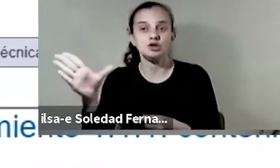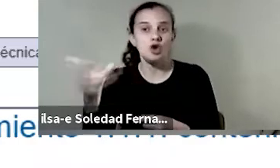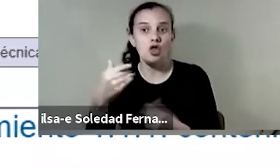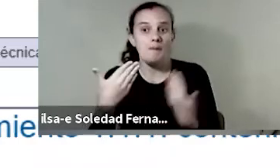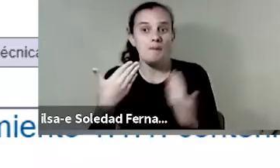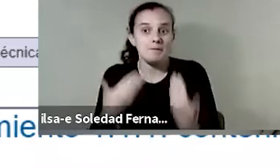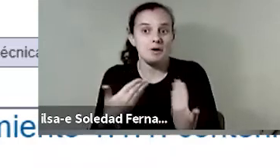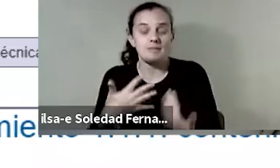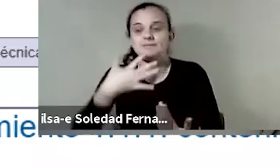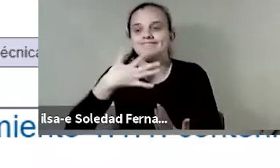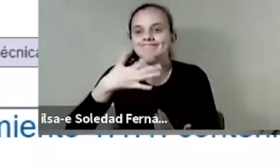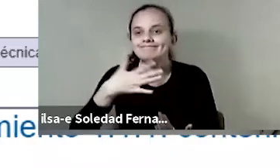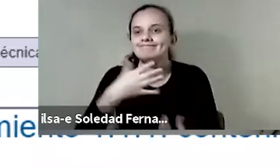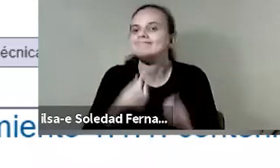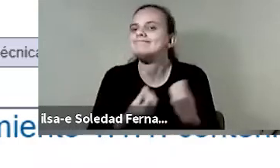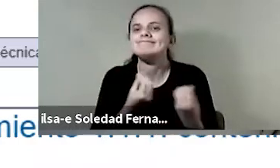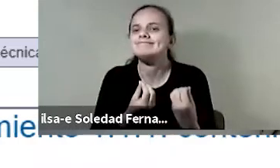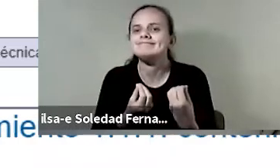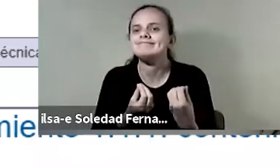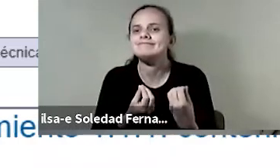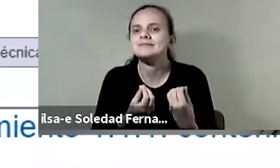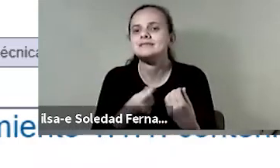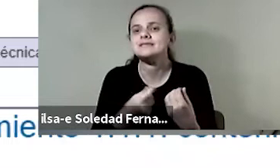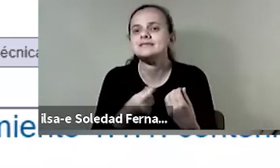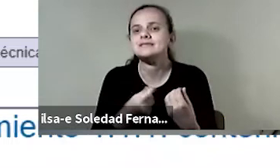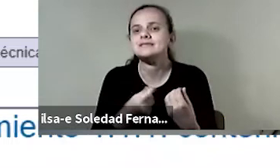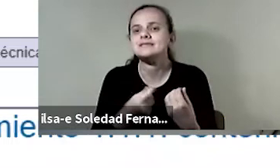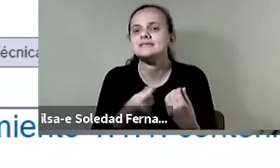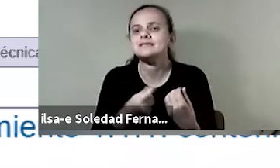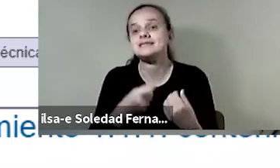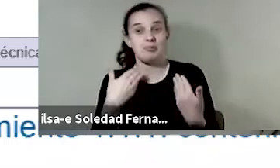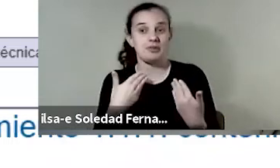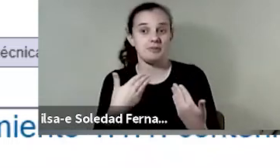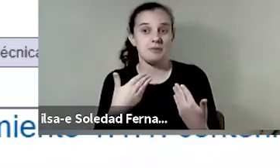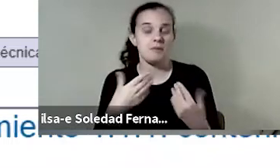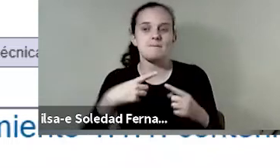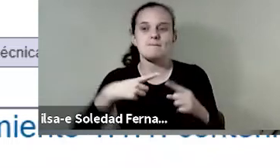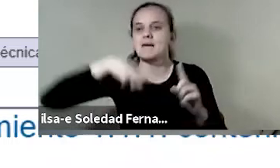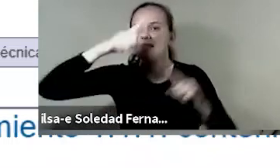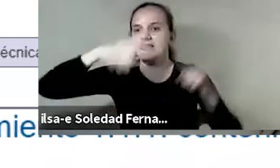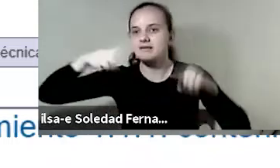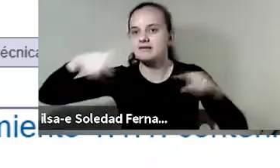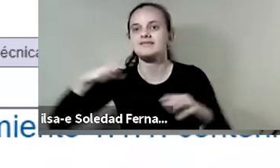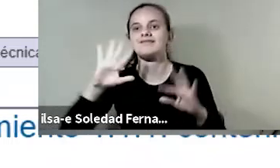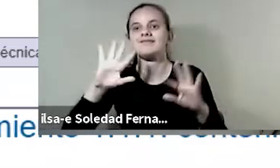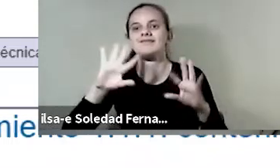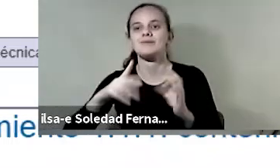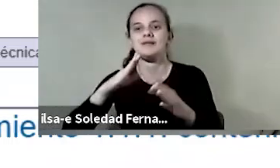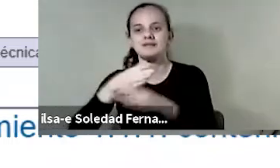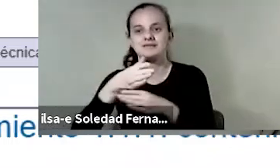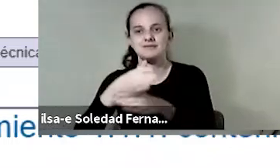sea bastante accesible es la posibilidad de que todos podamos entender a qué hace referencia cuando